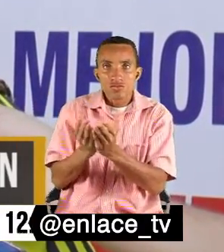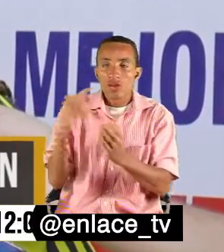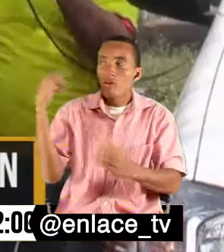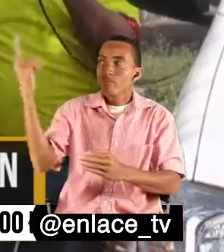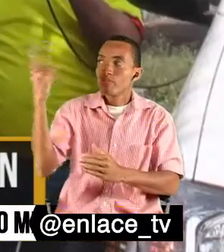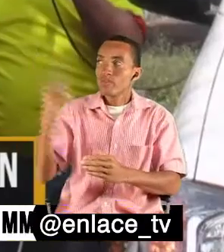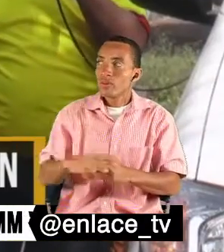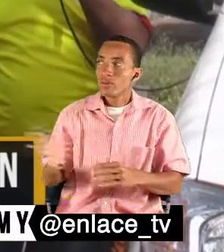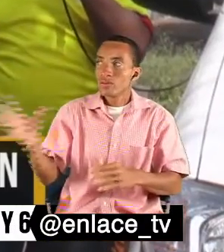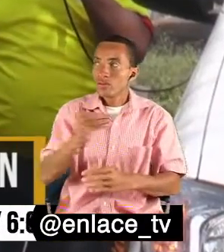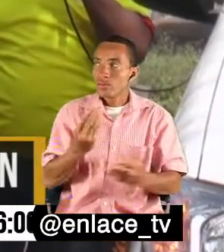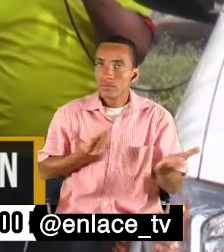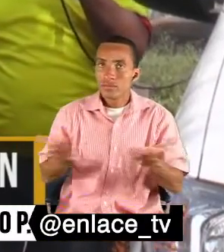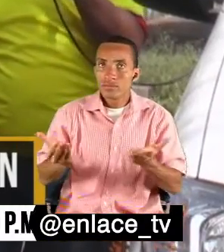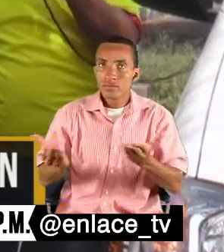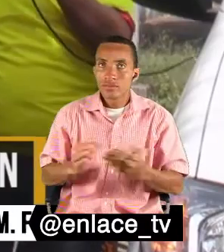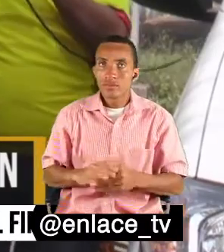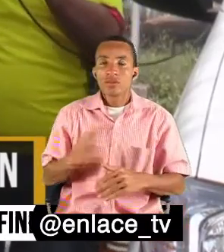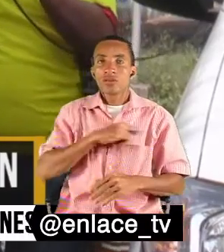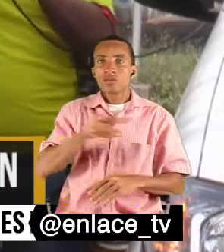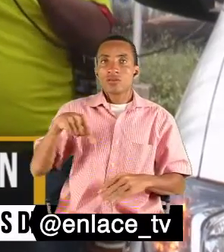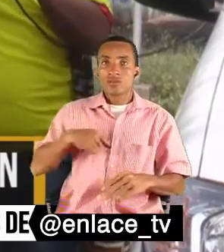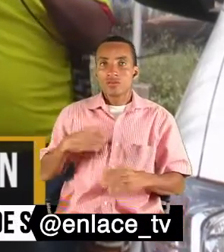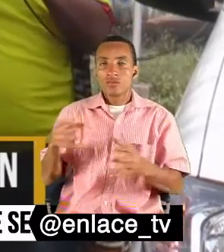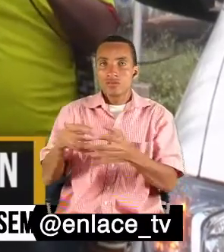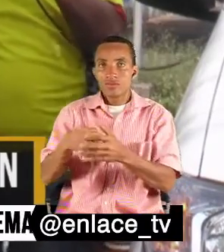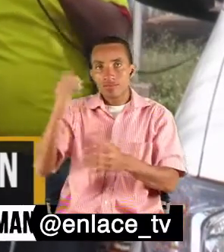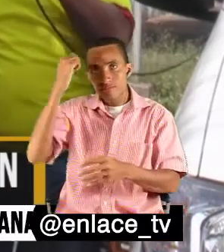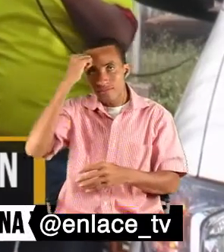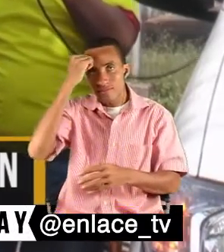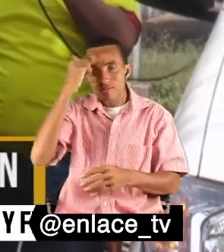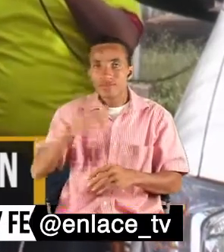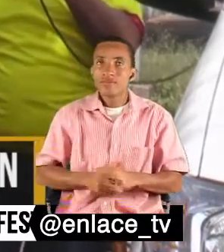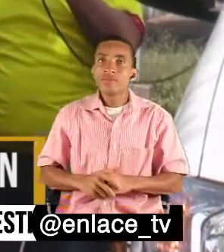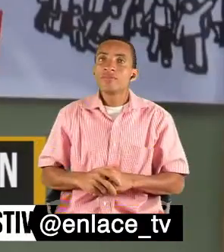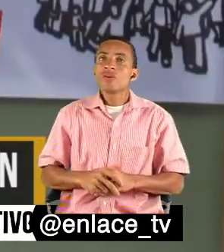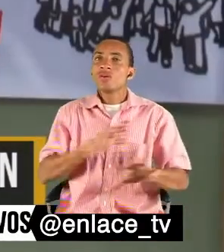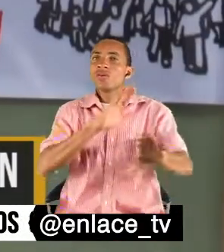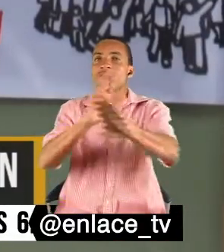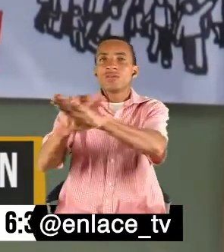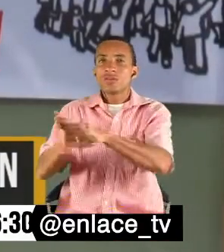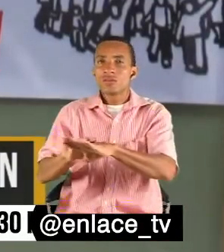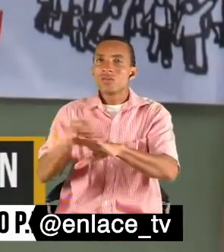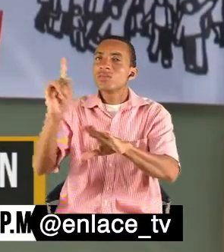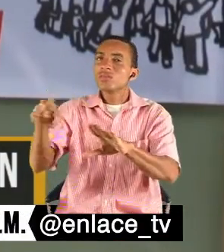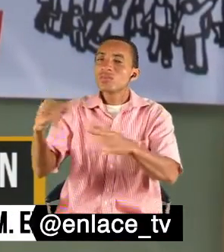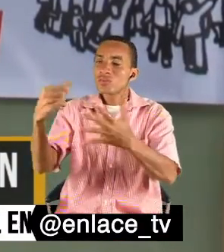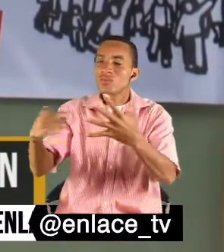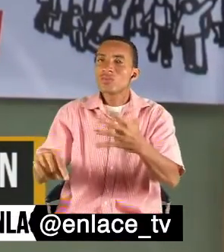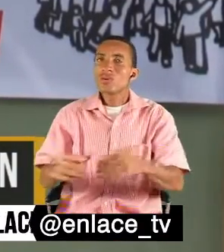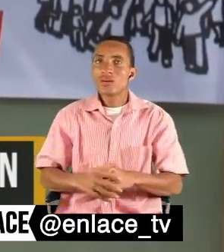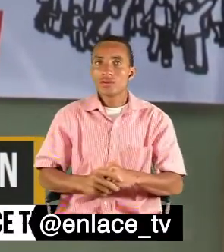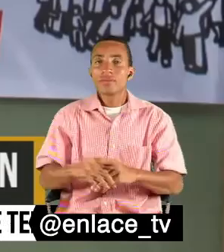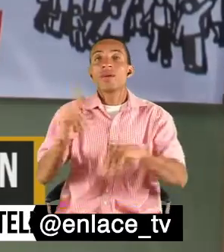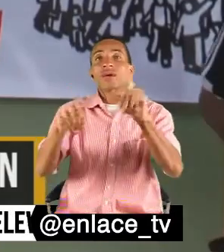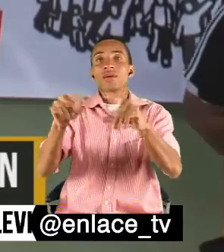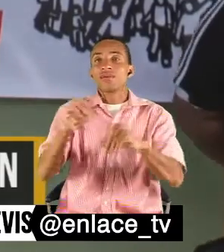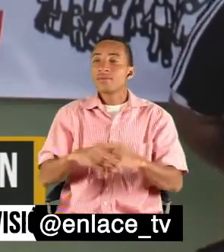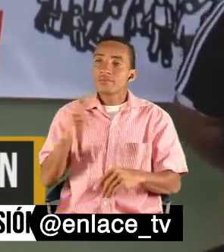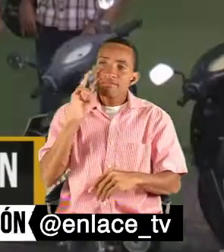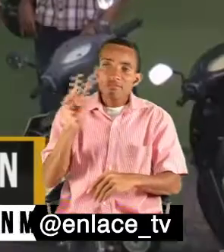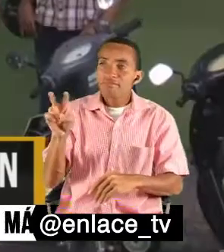actualmente tenemos nosotros como docente magisterio. Otro de los llamados de atención que hacen tienen que ver con que, según ellos, hasta el momento no ven